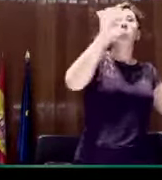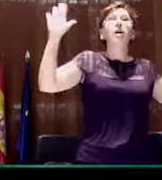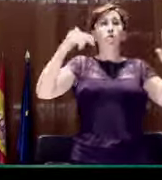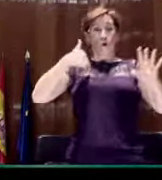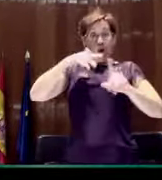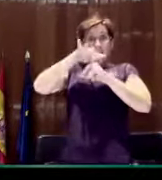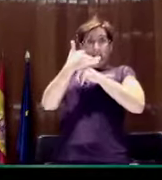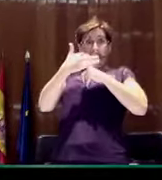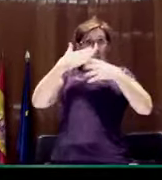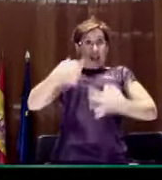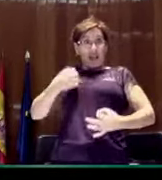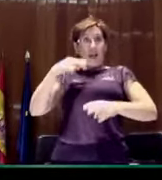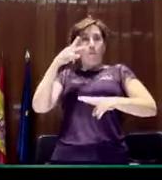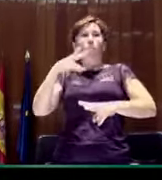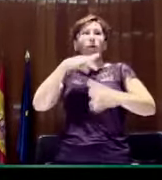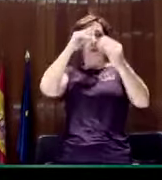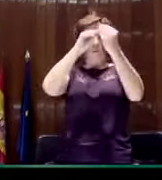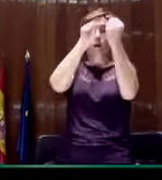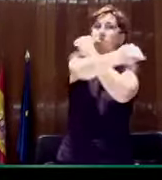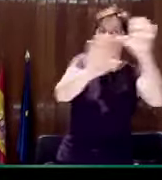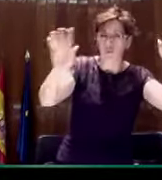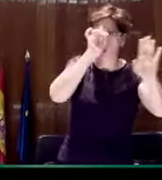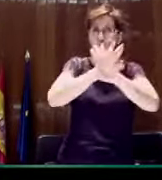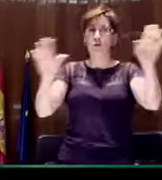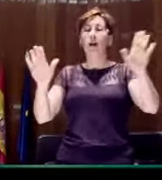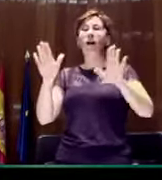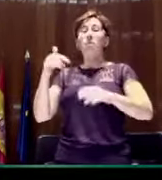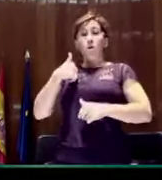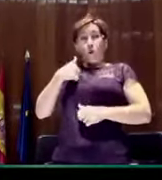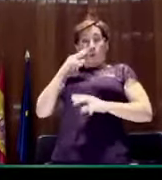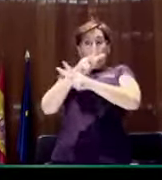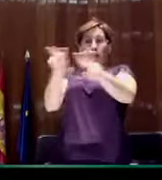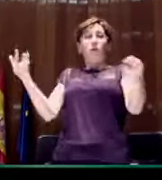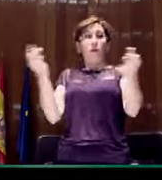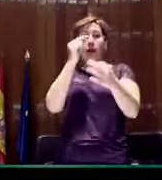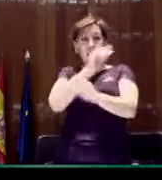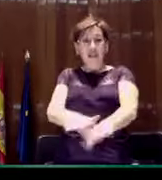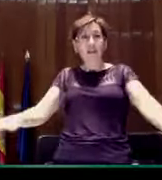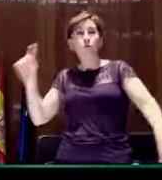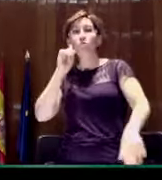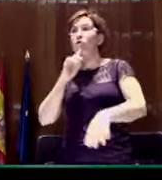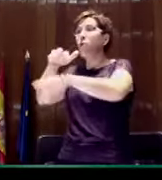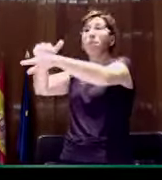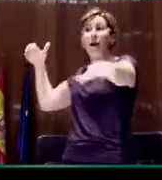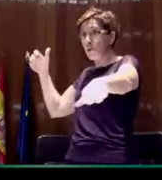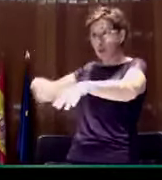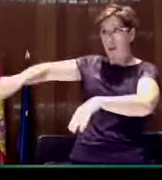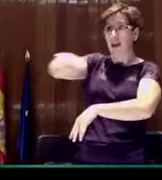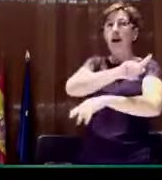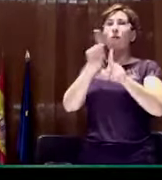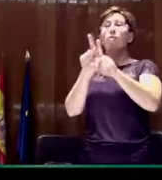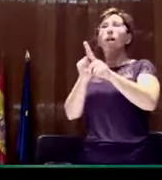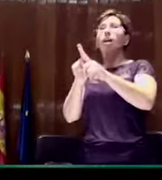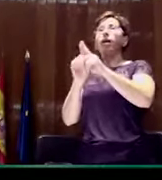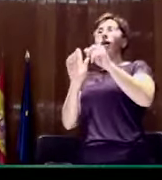será que no veo bien la realidad, pero es que los sordos, los niños sordos, la mayoría de ellos no llegan a la lengua de